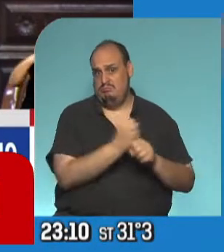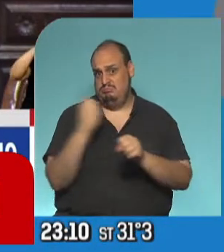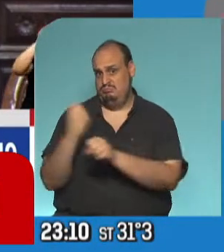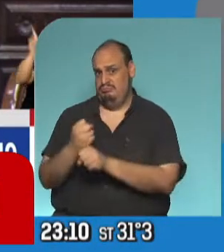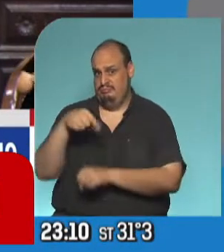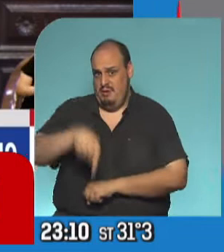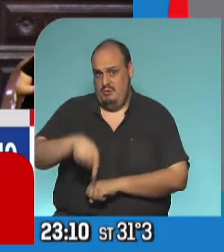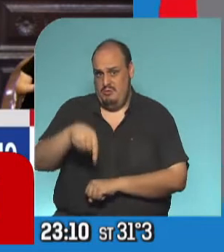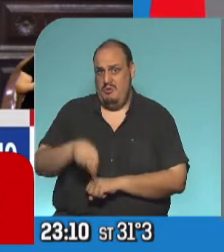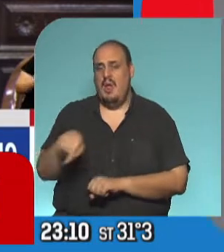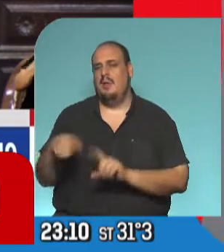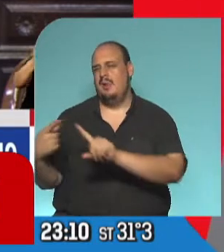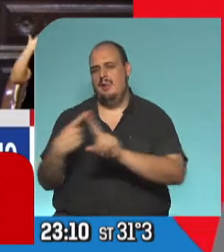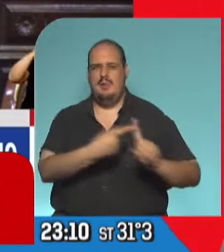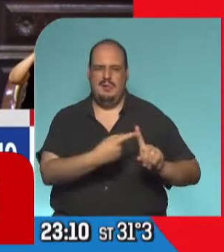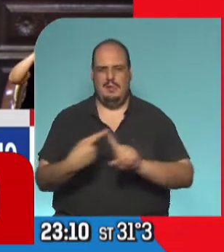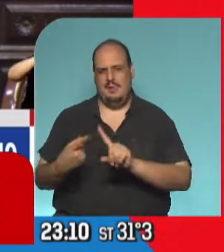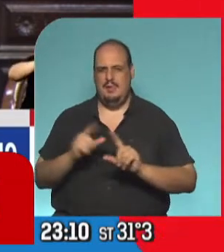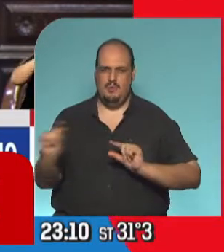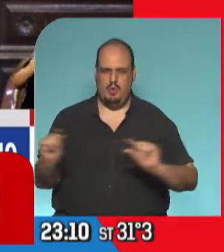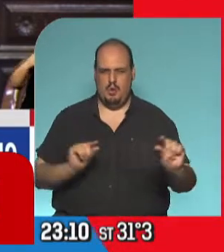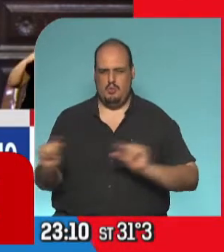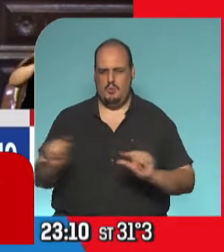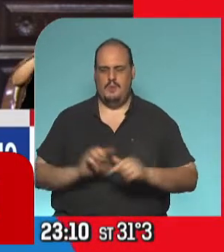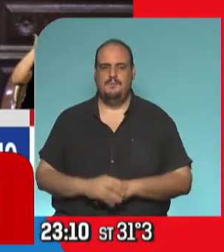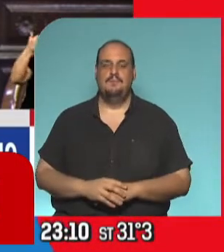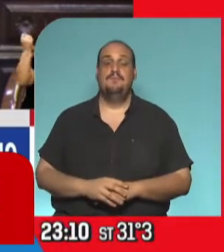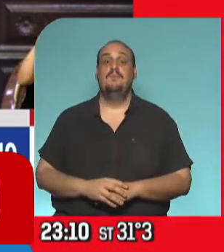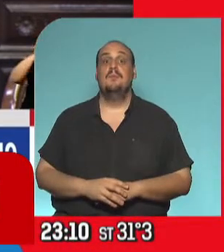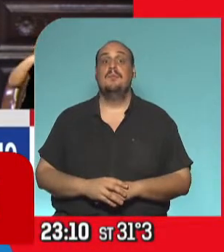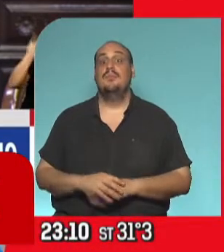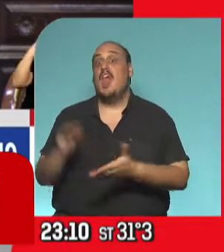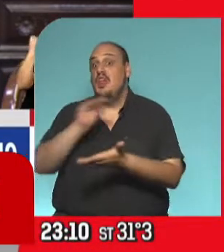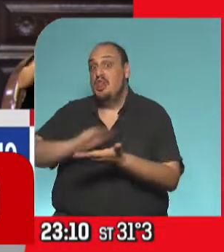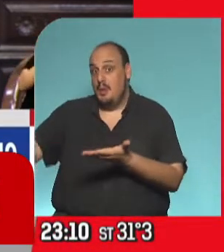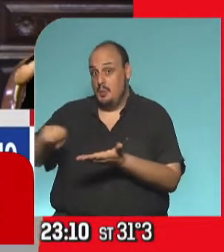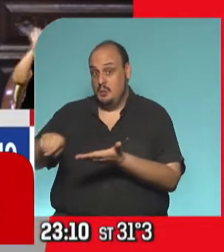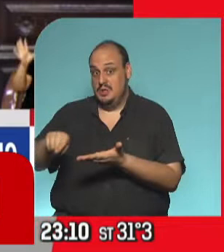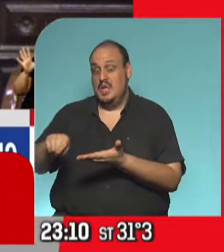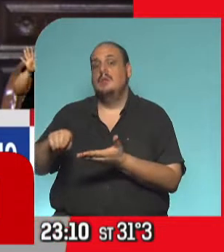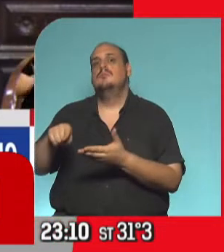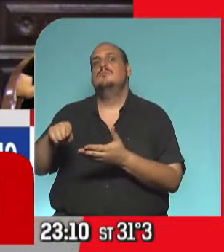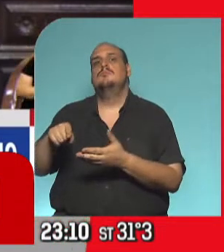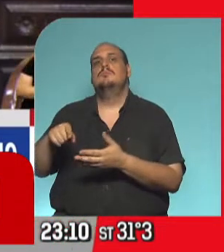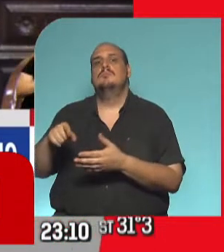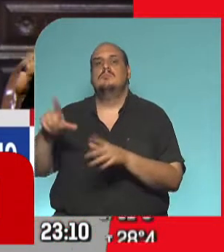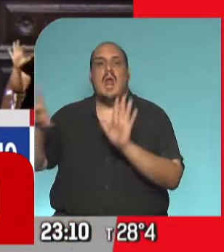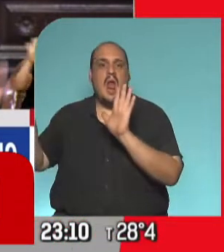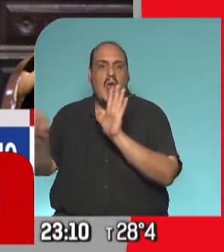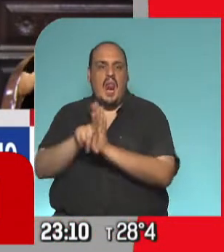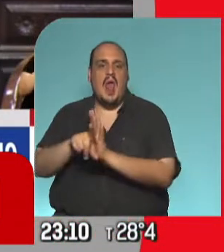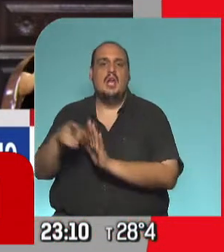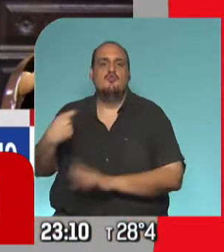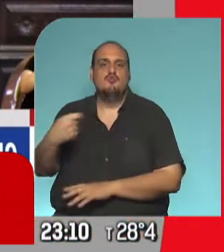momento e iremos tocando con cada uno de los puntos. Exactamente. En diputados, recordemos, ya fue aprobada en general la movilidad jubilatoria. Hay votación en